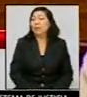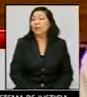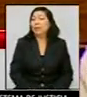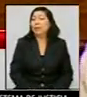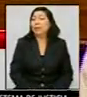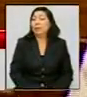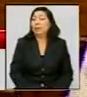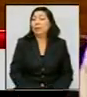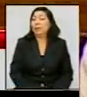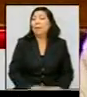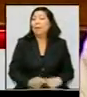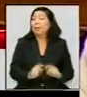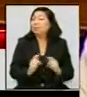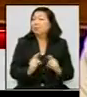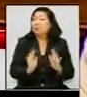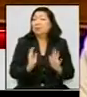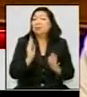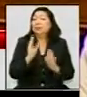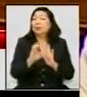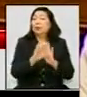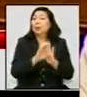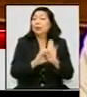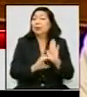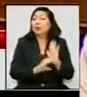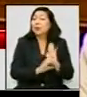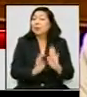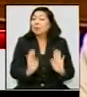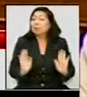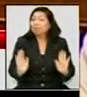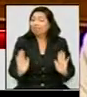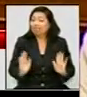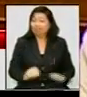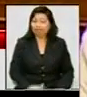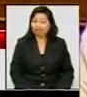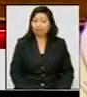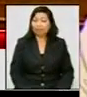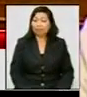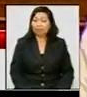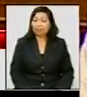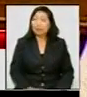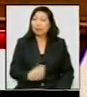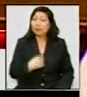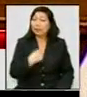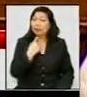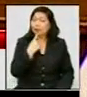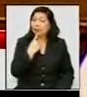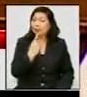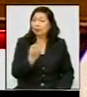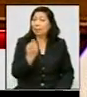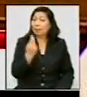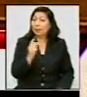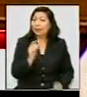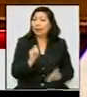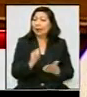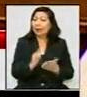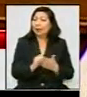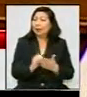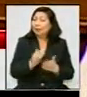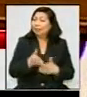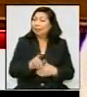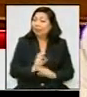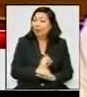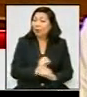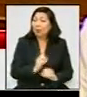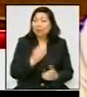considere pertinente, así lo manda la Constitución. En todo caso, yo persisto en que para evitar un impasse